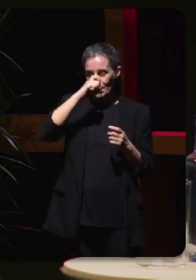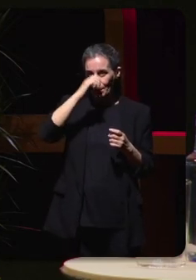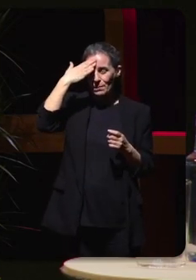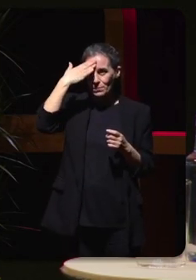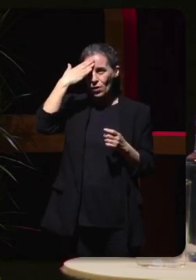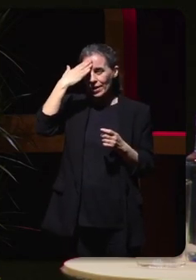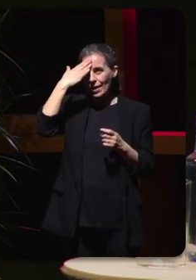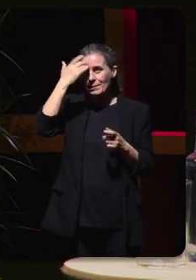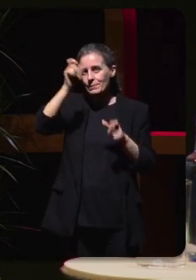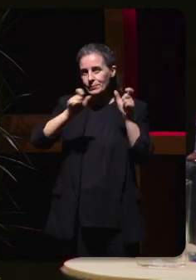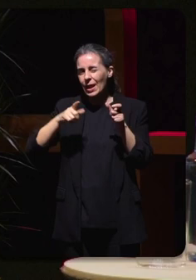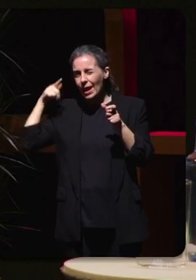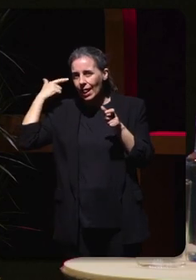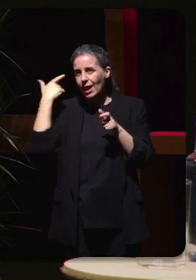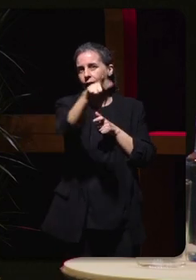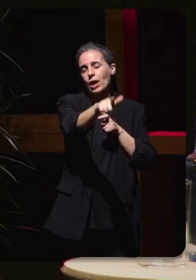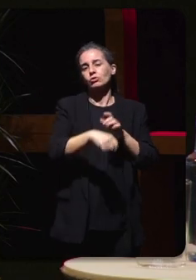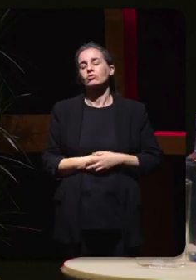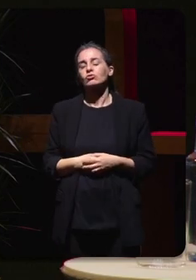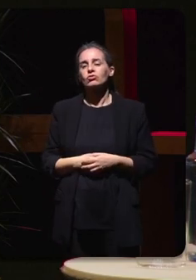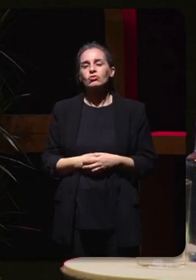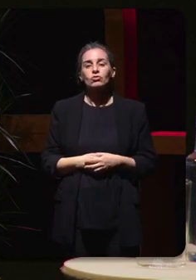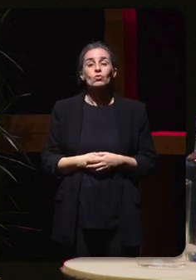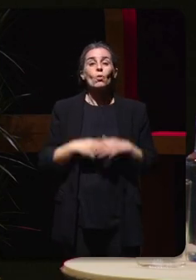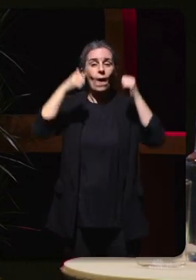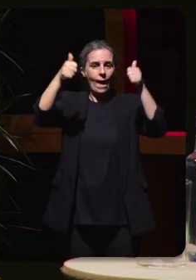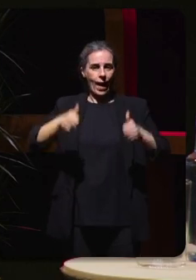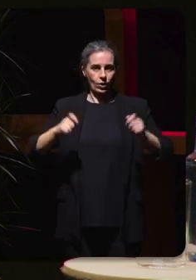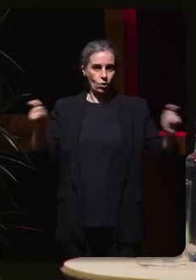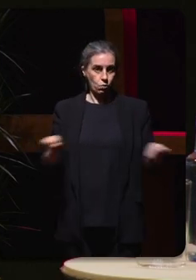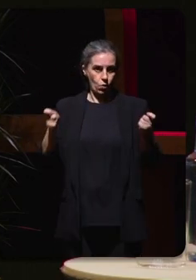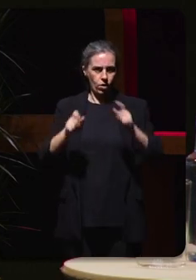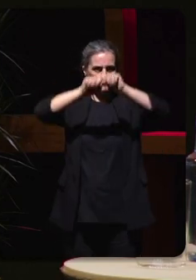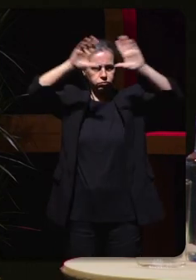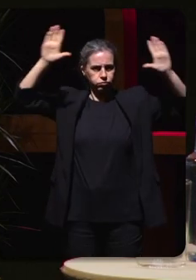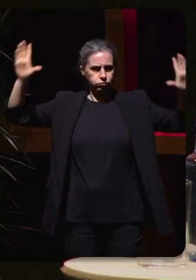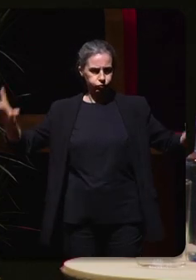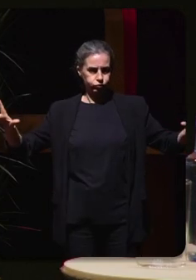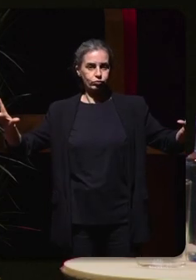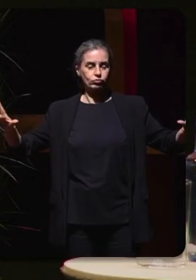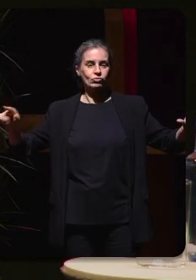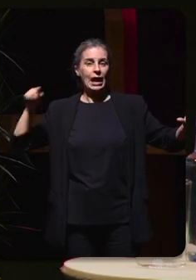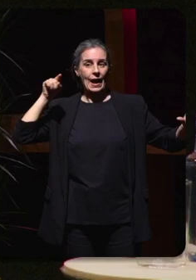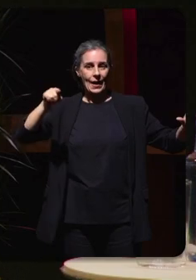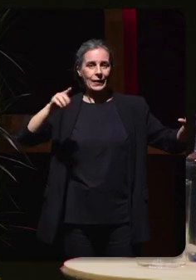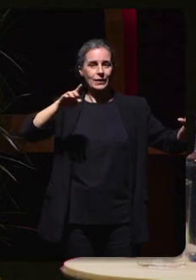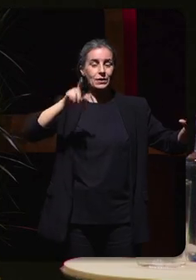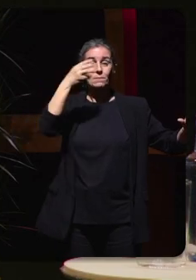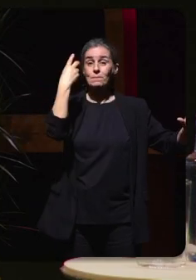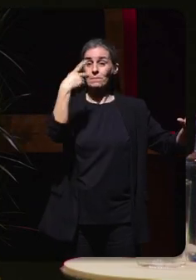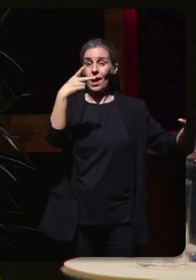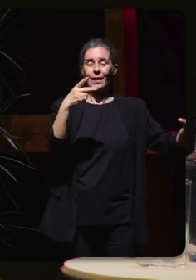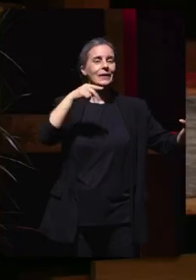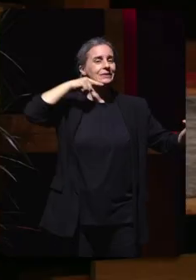están los más lejanos, ¿no? Un enorme cartel publicitario, por ejemplo, desde el que sonreía ampliamente una